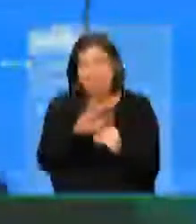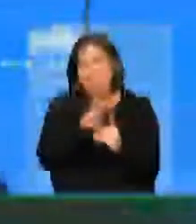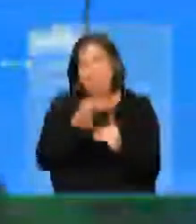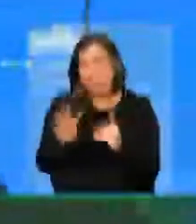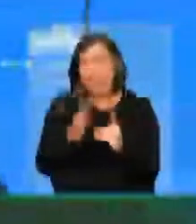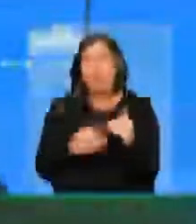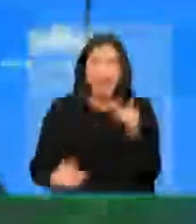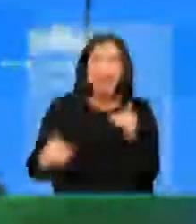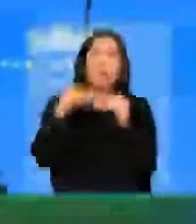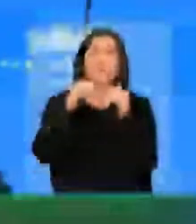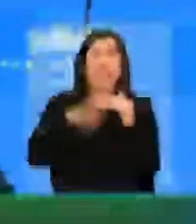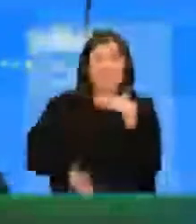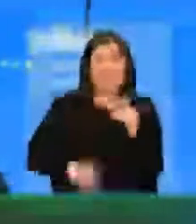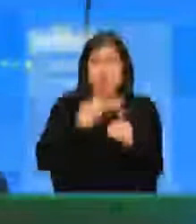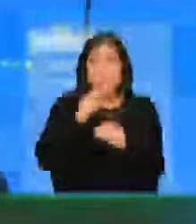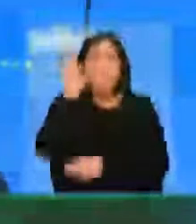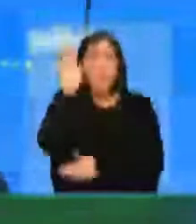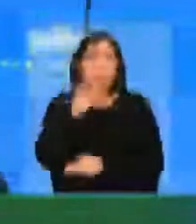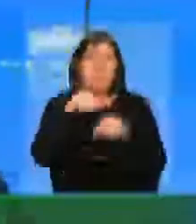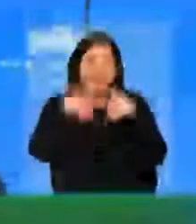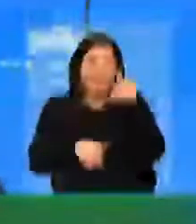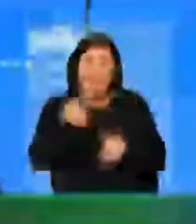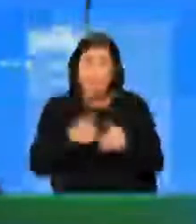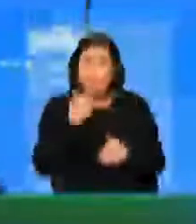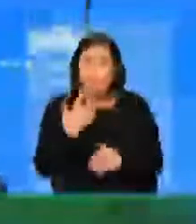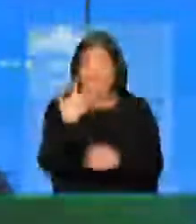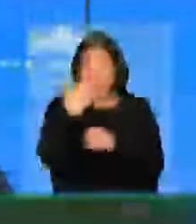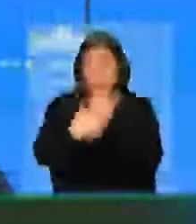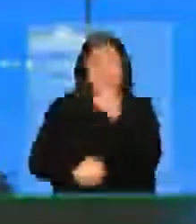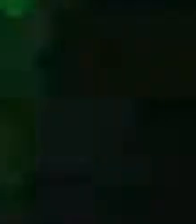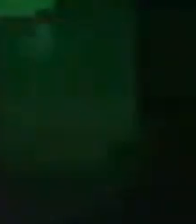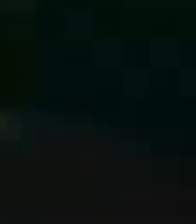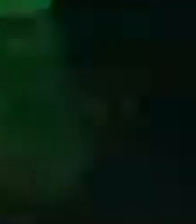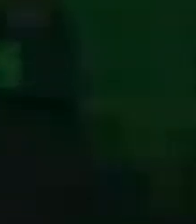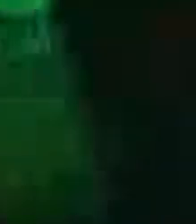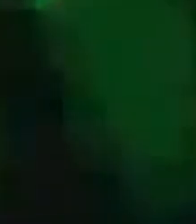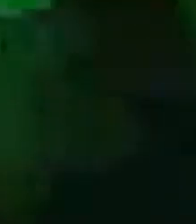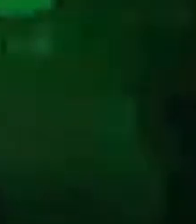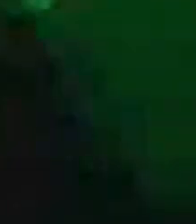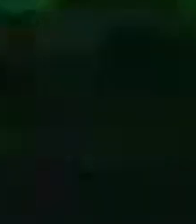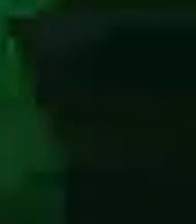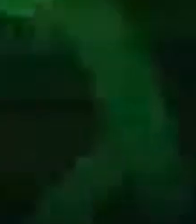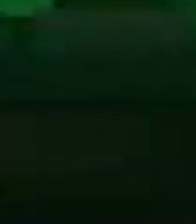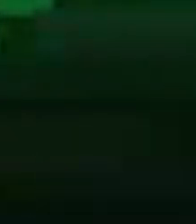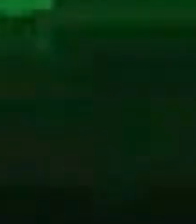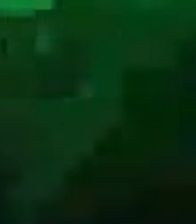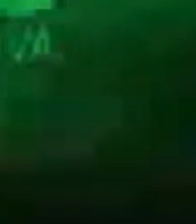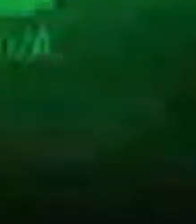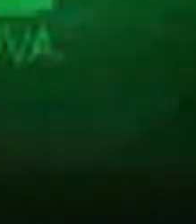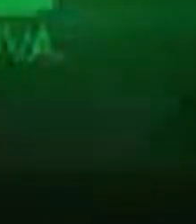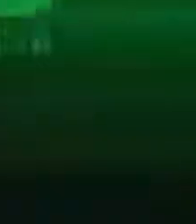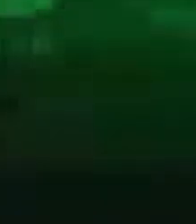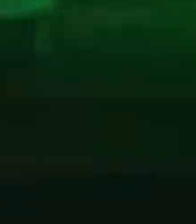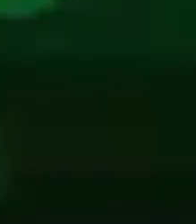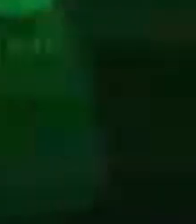promesa electoral de que no va a haber pérdida salarial en el quinquenio para los trabajadores públicos y privados. Bueno, y a todo esto, la mesa coordinadora de ENTE